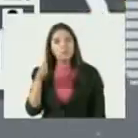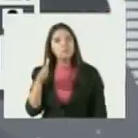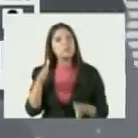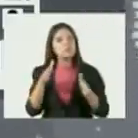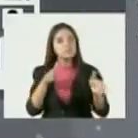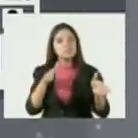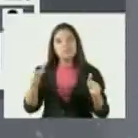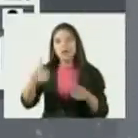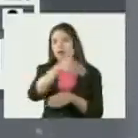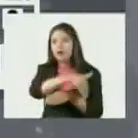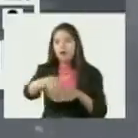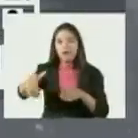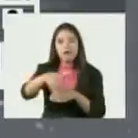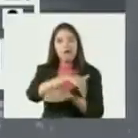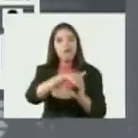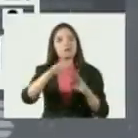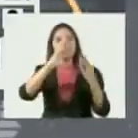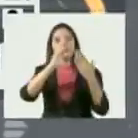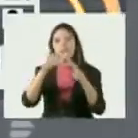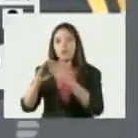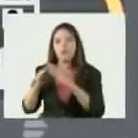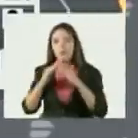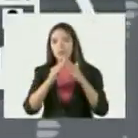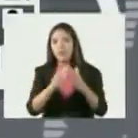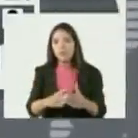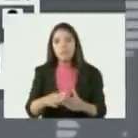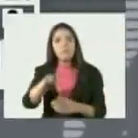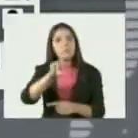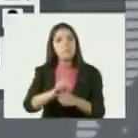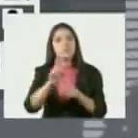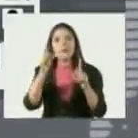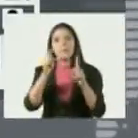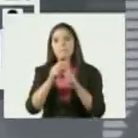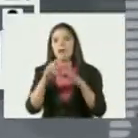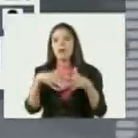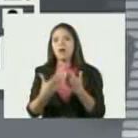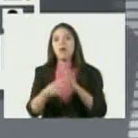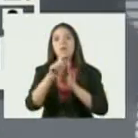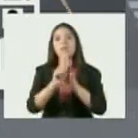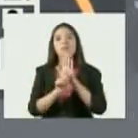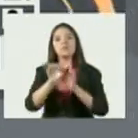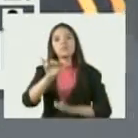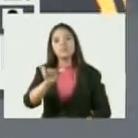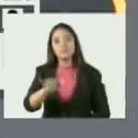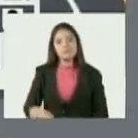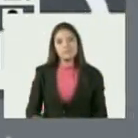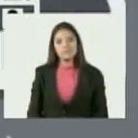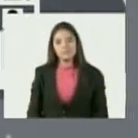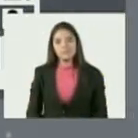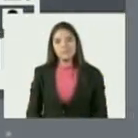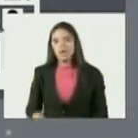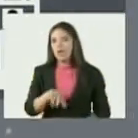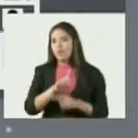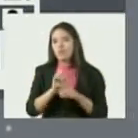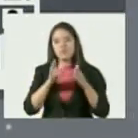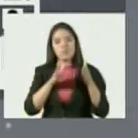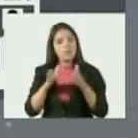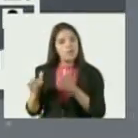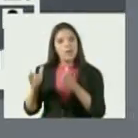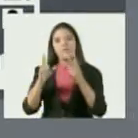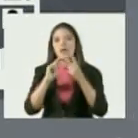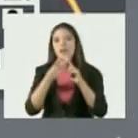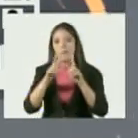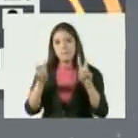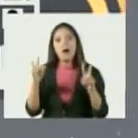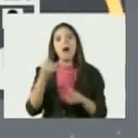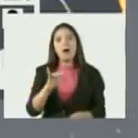cada cancha, de cada urbanismo, una sola palabra: constituyente. El único camino a la paz tiene nombre